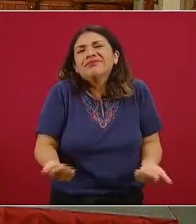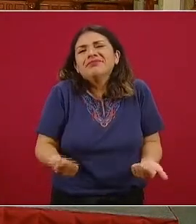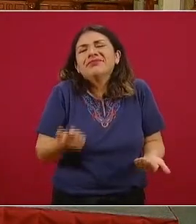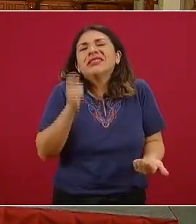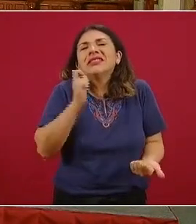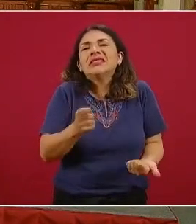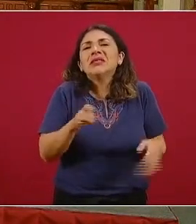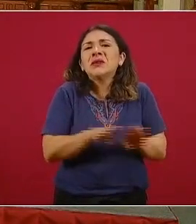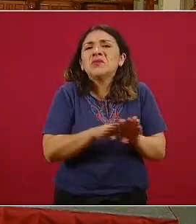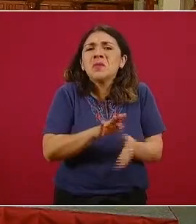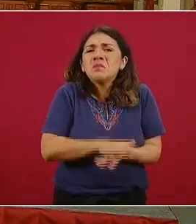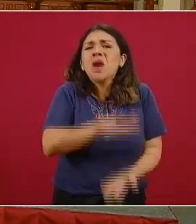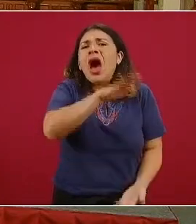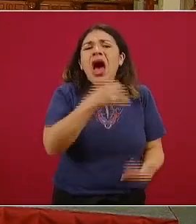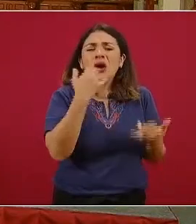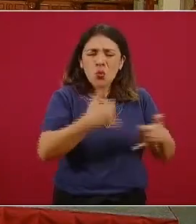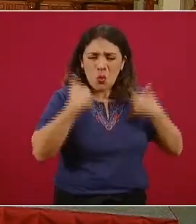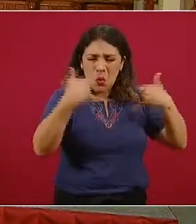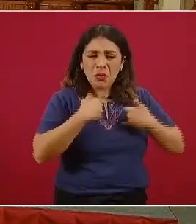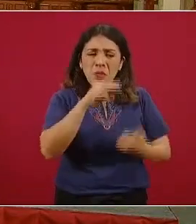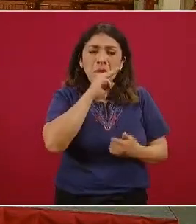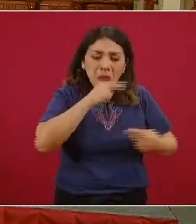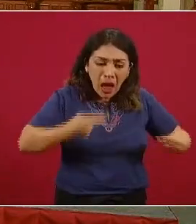sino que muchas de estas adolescentes